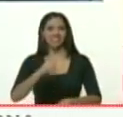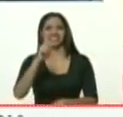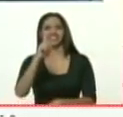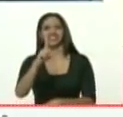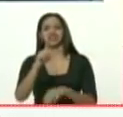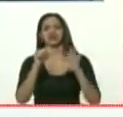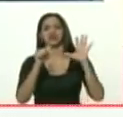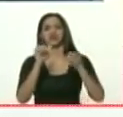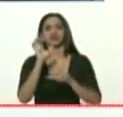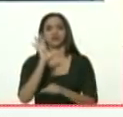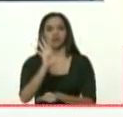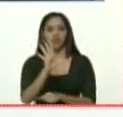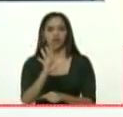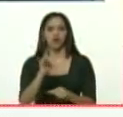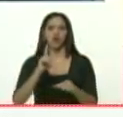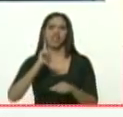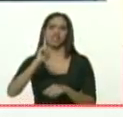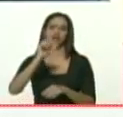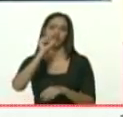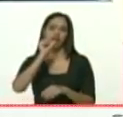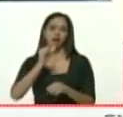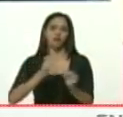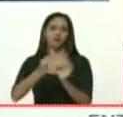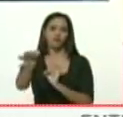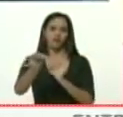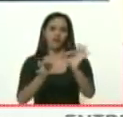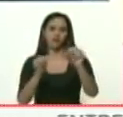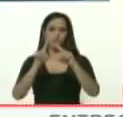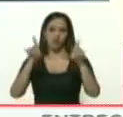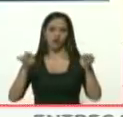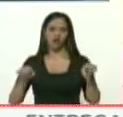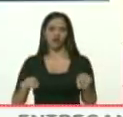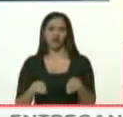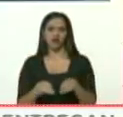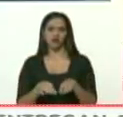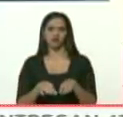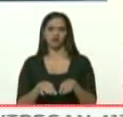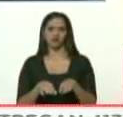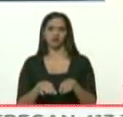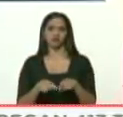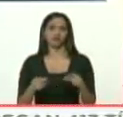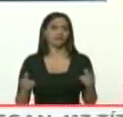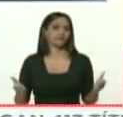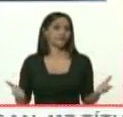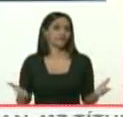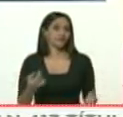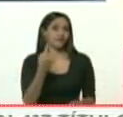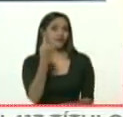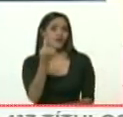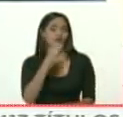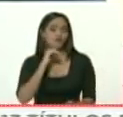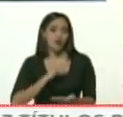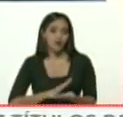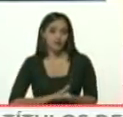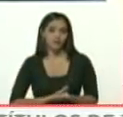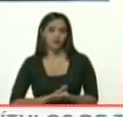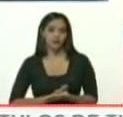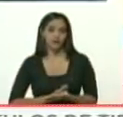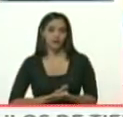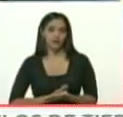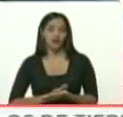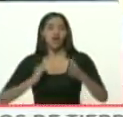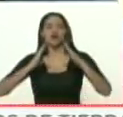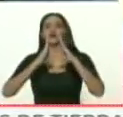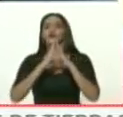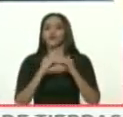165 litros de agua por metro cuadrado. Poca cosa, como dice. Ni un fallecido. Todos